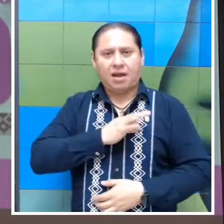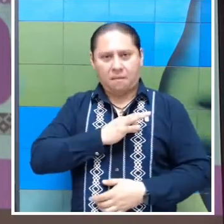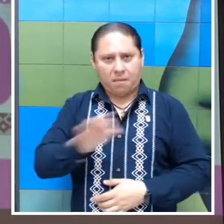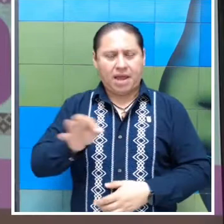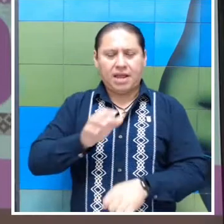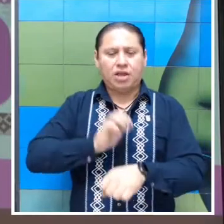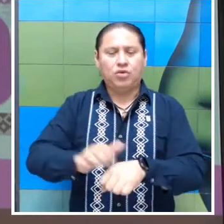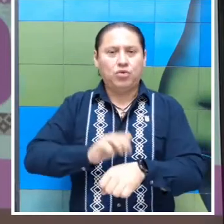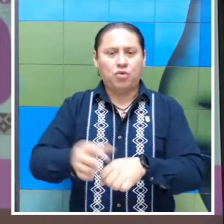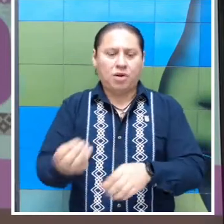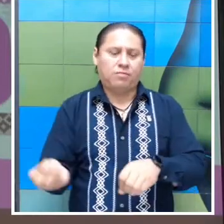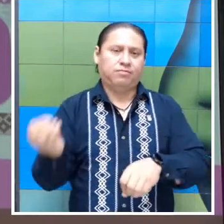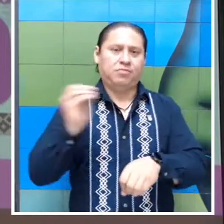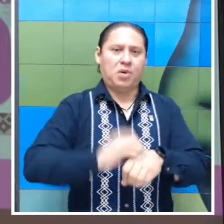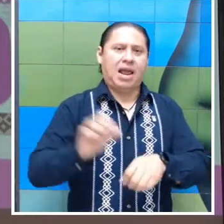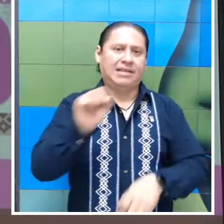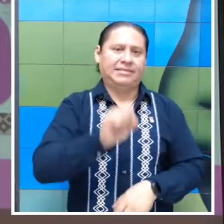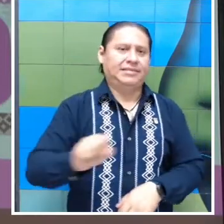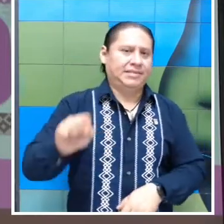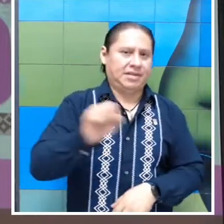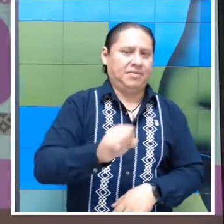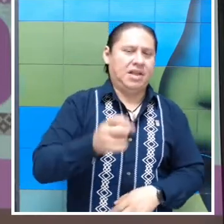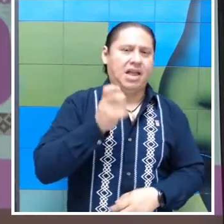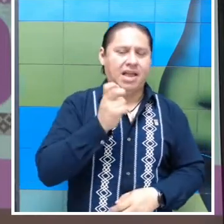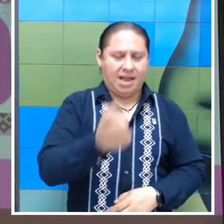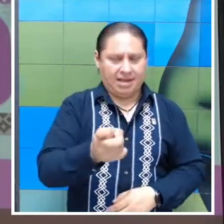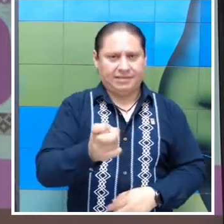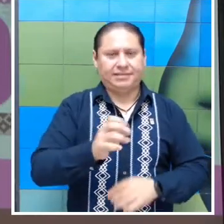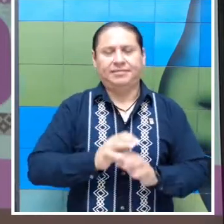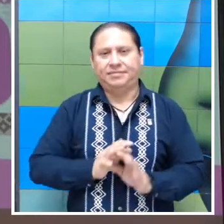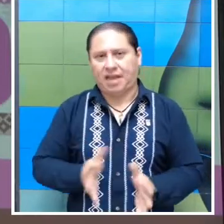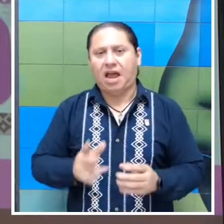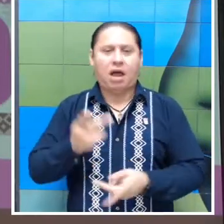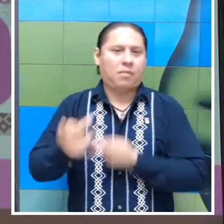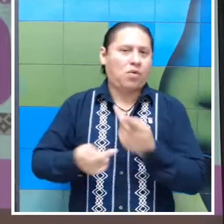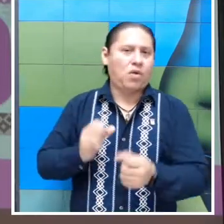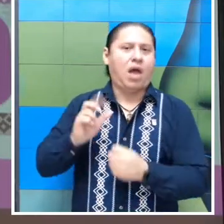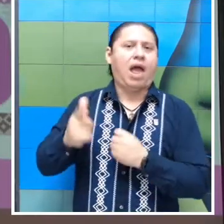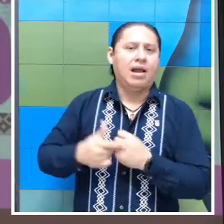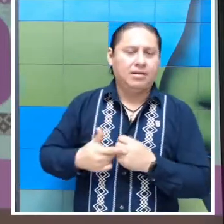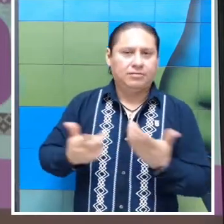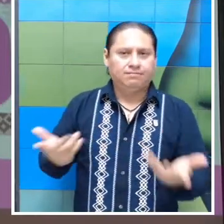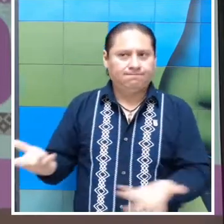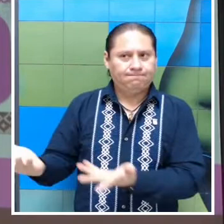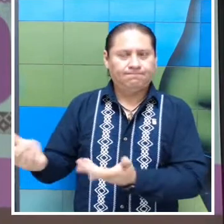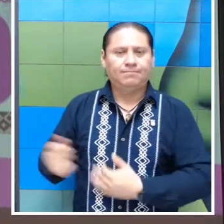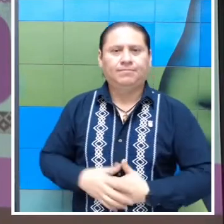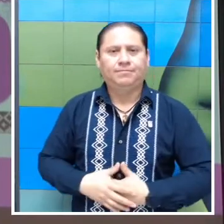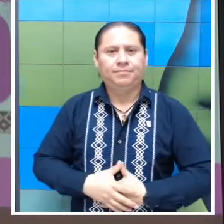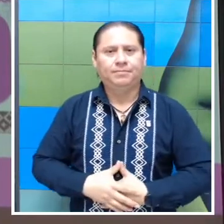número de competidor para el día sábado. Esa es mi participación. Si hay alguna pregunta, alguna duda.